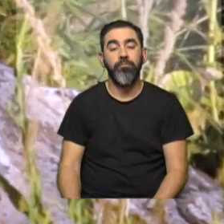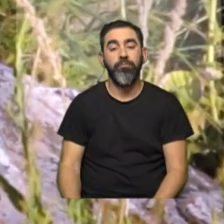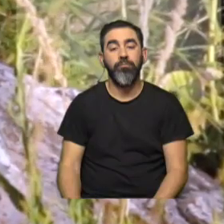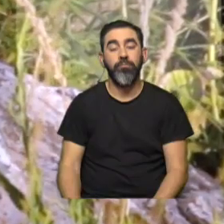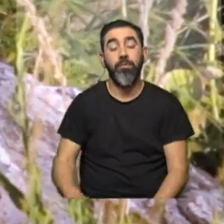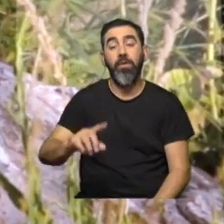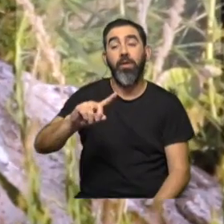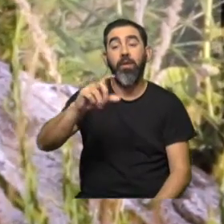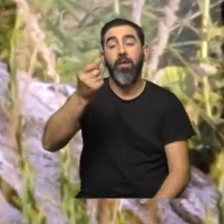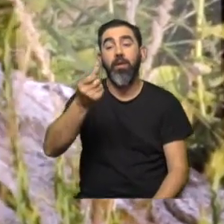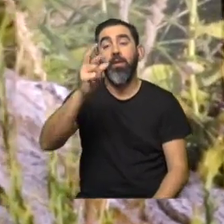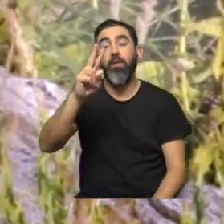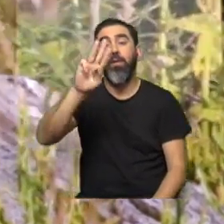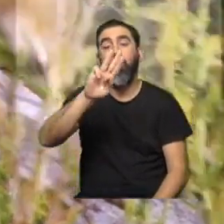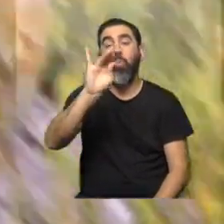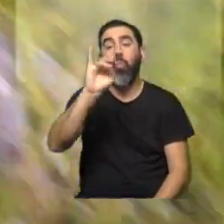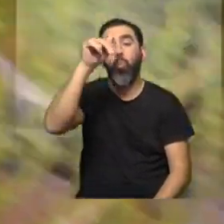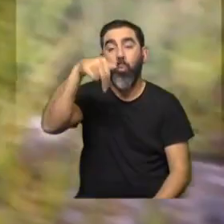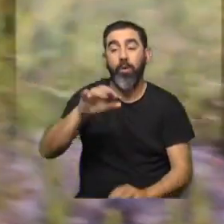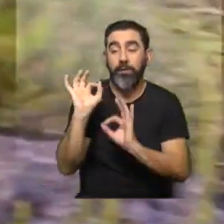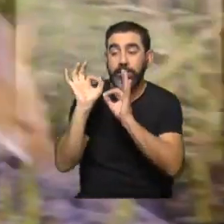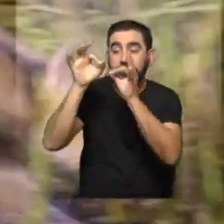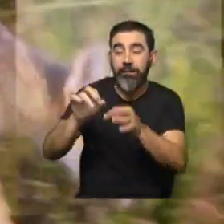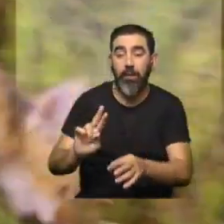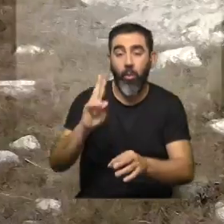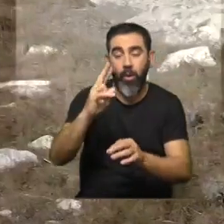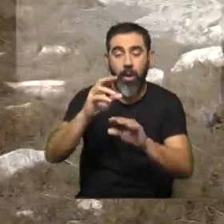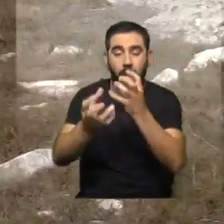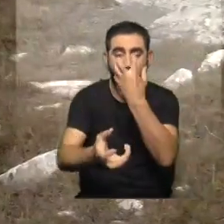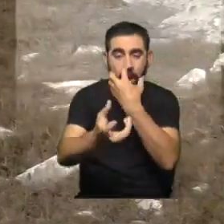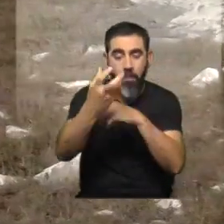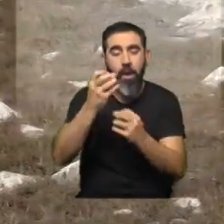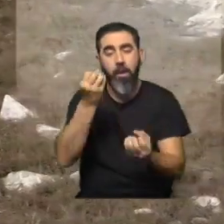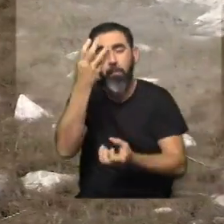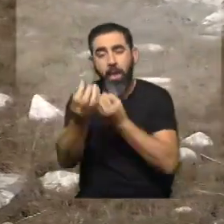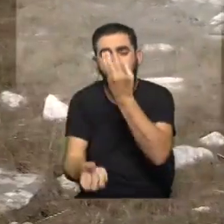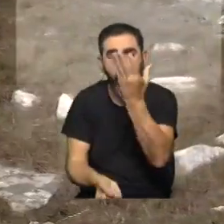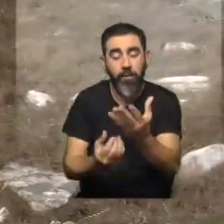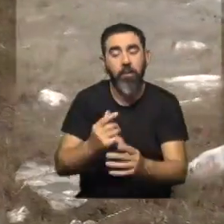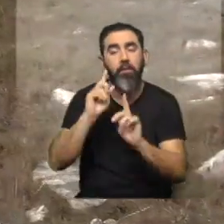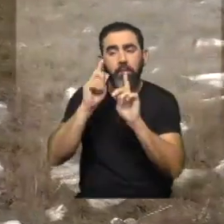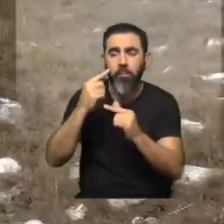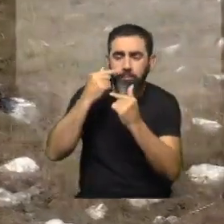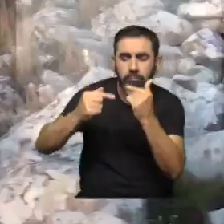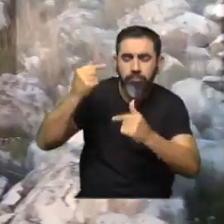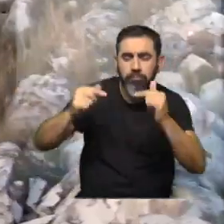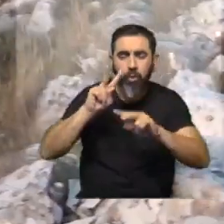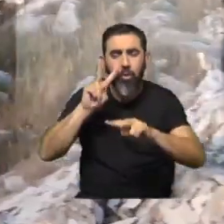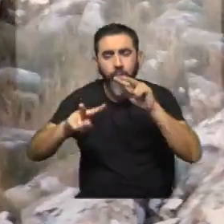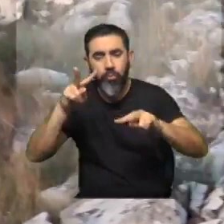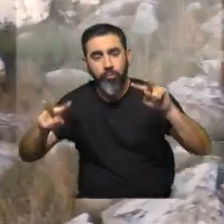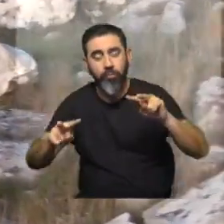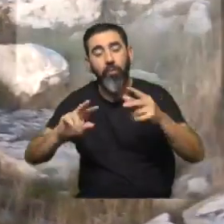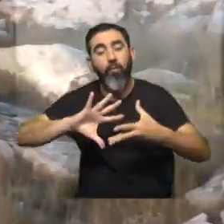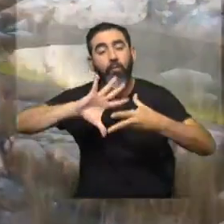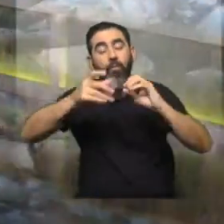Cuando Darwin llegó a estas tierras, además de animales y plantas, vio otras cosas que llamaron su atención. Encontró